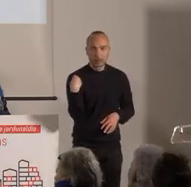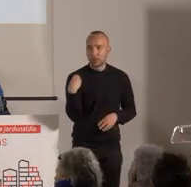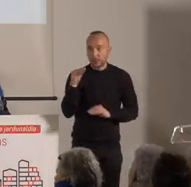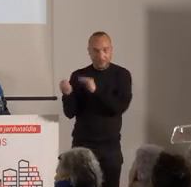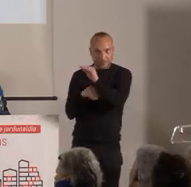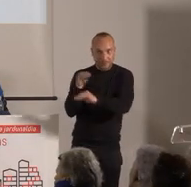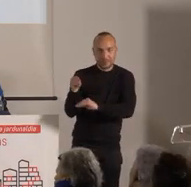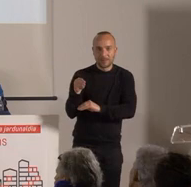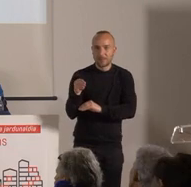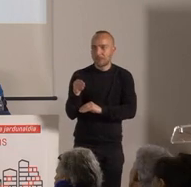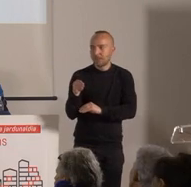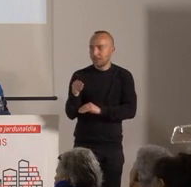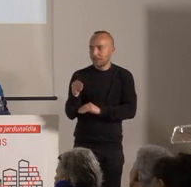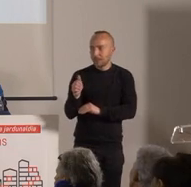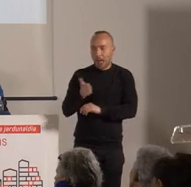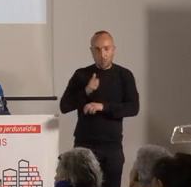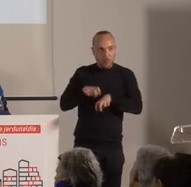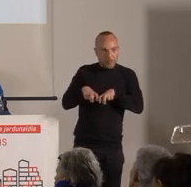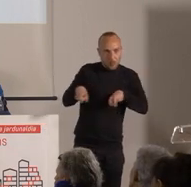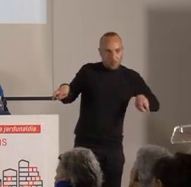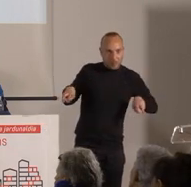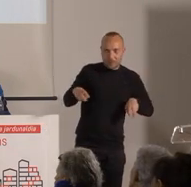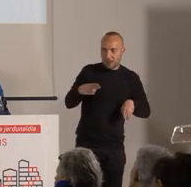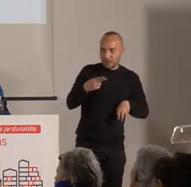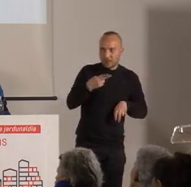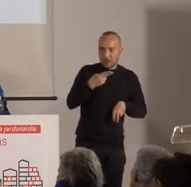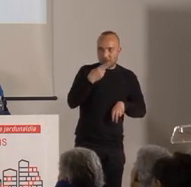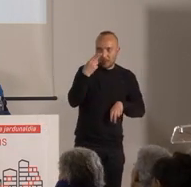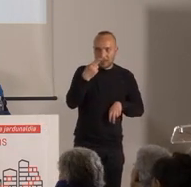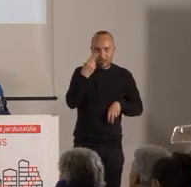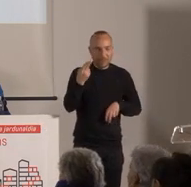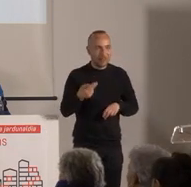aprovechando esta mesa tan interesante.